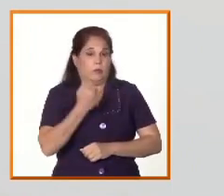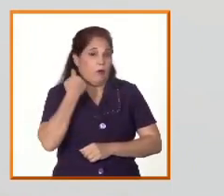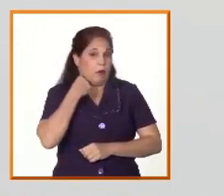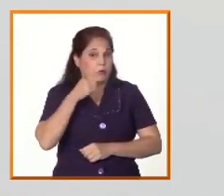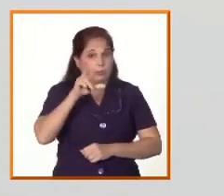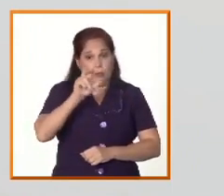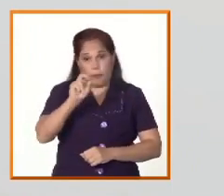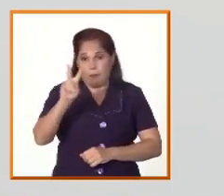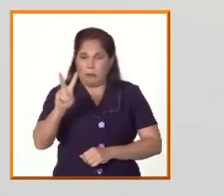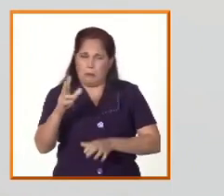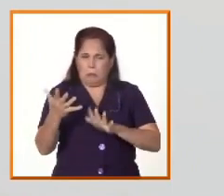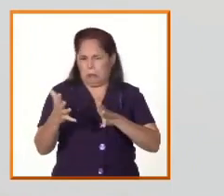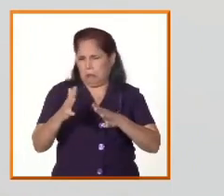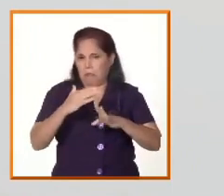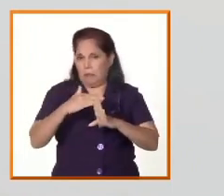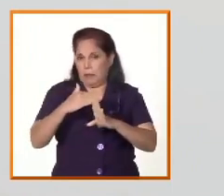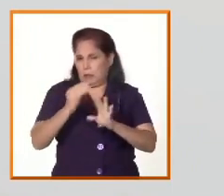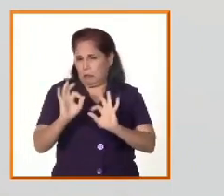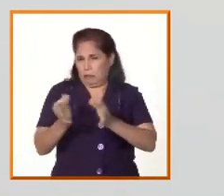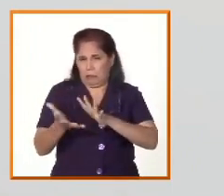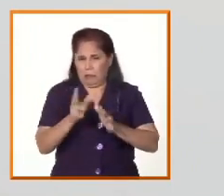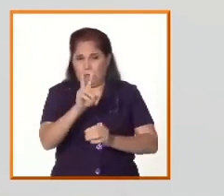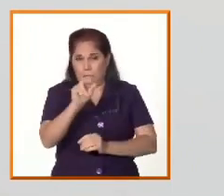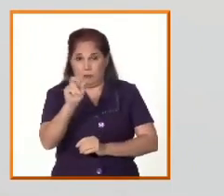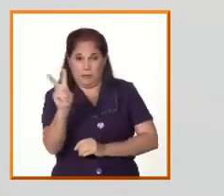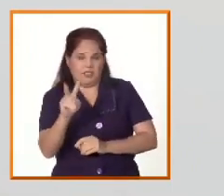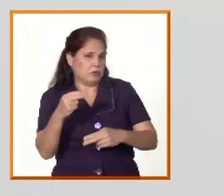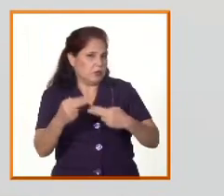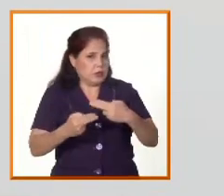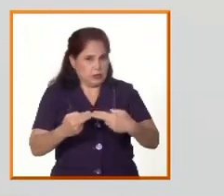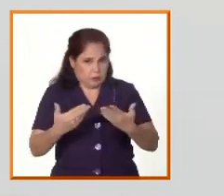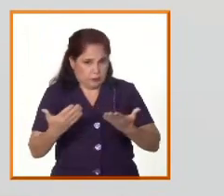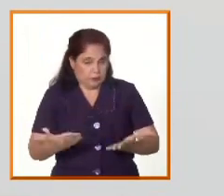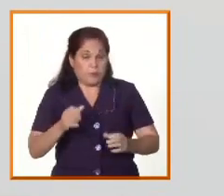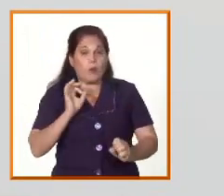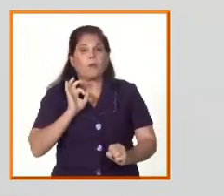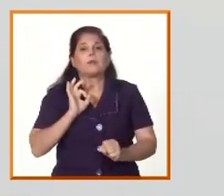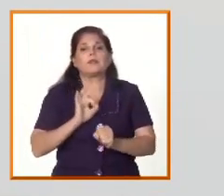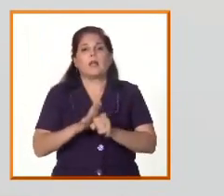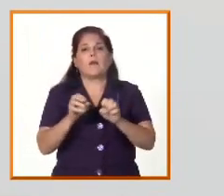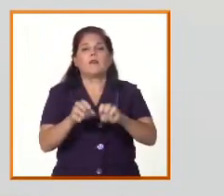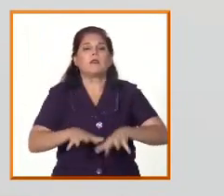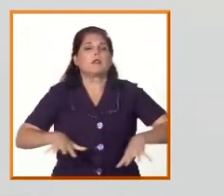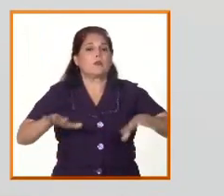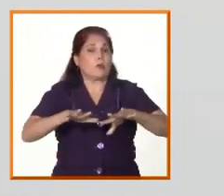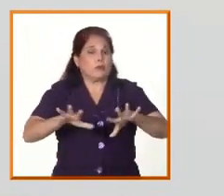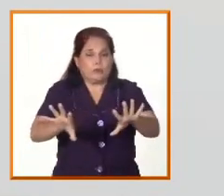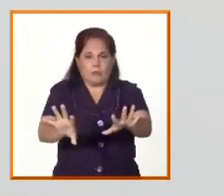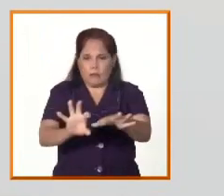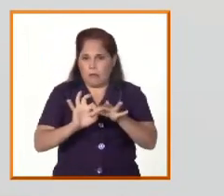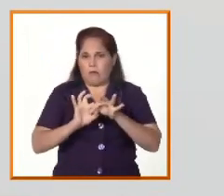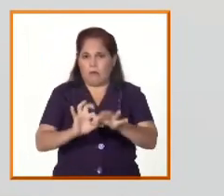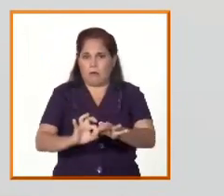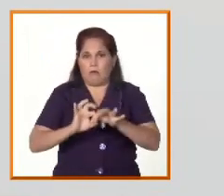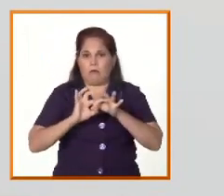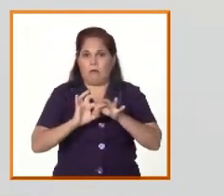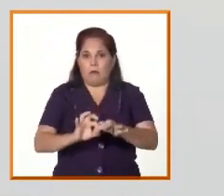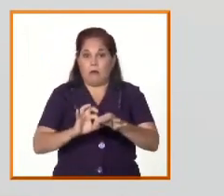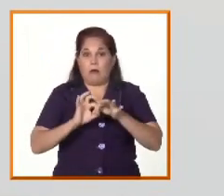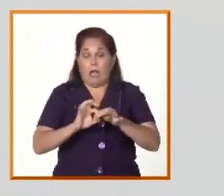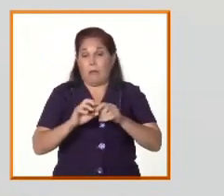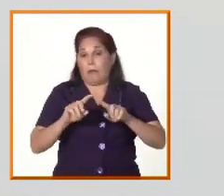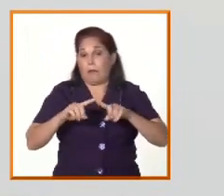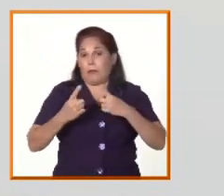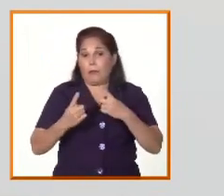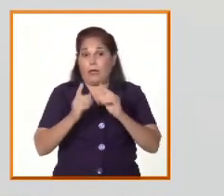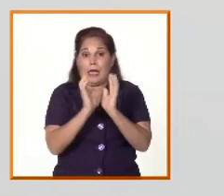mediados 2022 empezamos a con una situación muy crítica en el tema de la aseguramiento